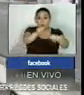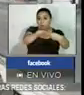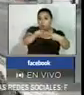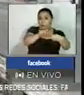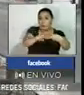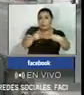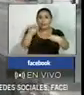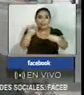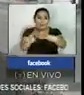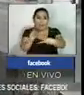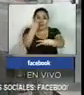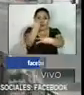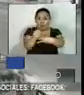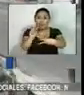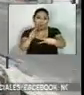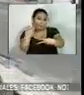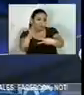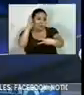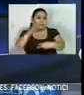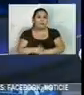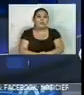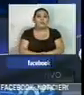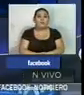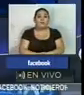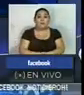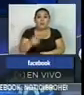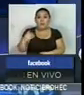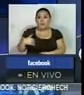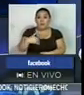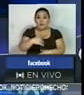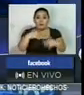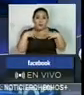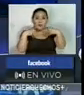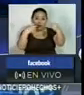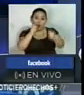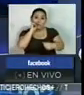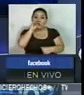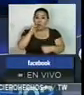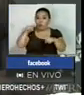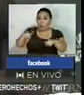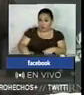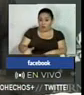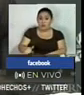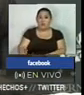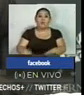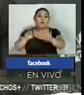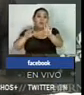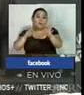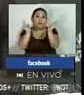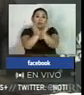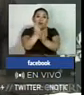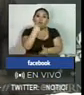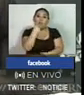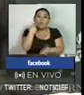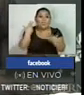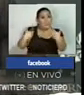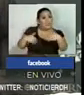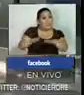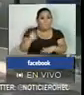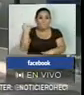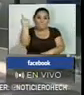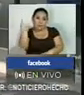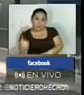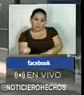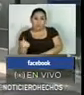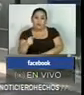llevamos dos días prácticamente. El Ministerio de Salud confirmó que este viernes 8 de mayo falleció la decimosexta persona